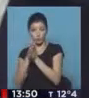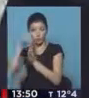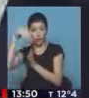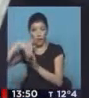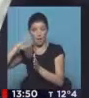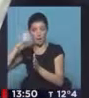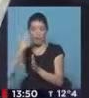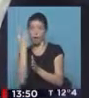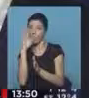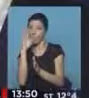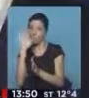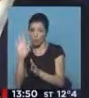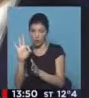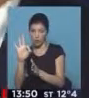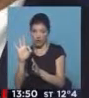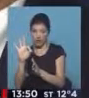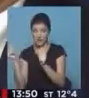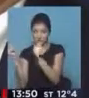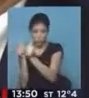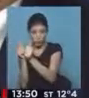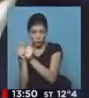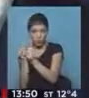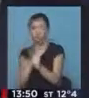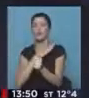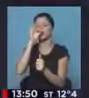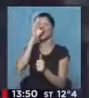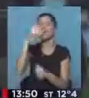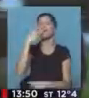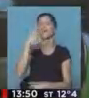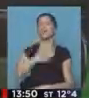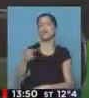FMLN. Después han hecho remedios con el tiempo.